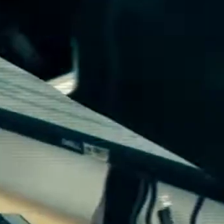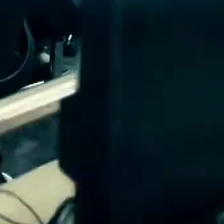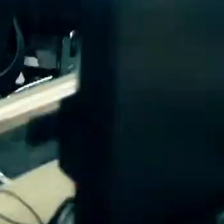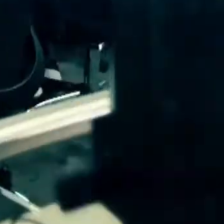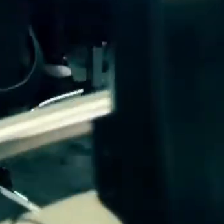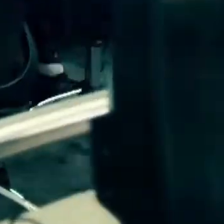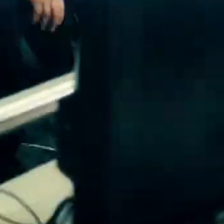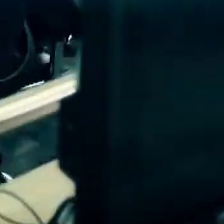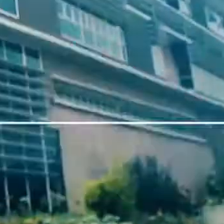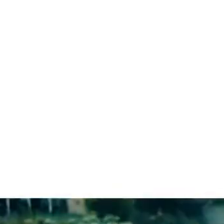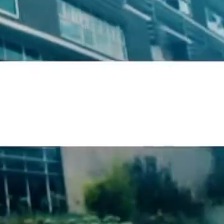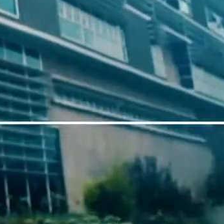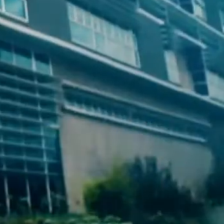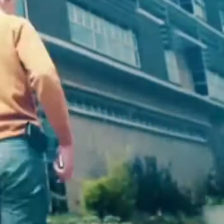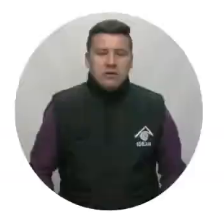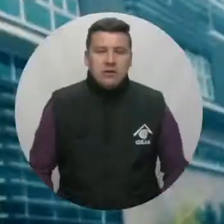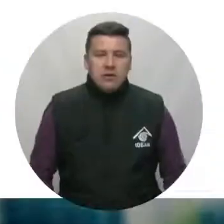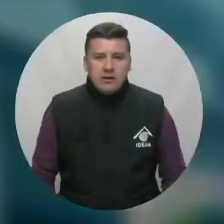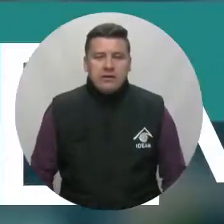Música